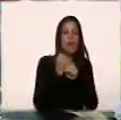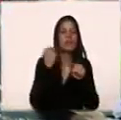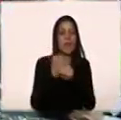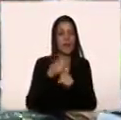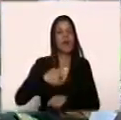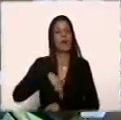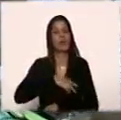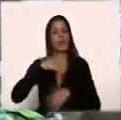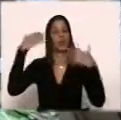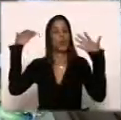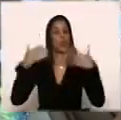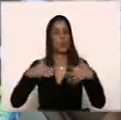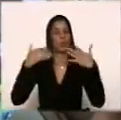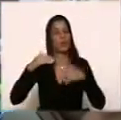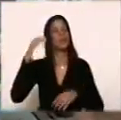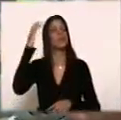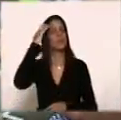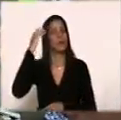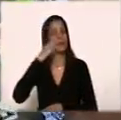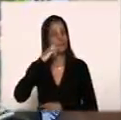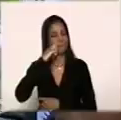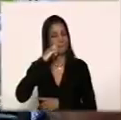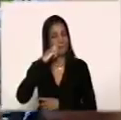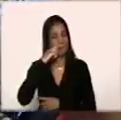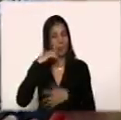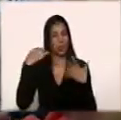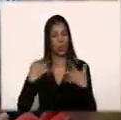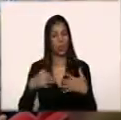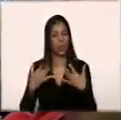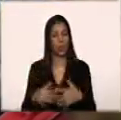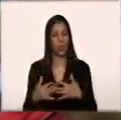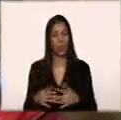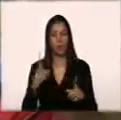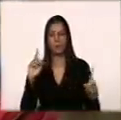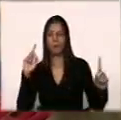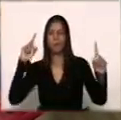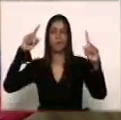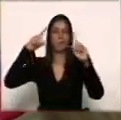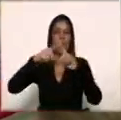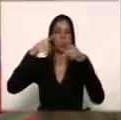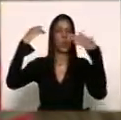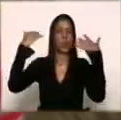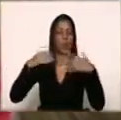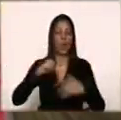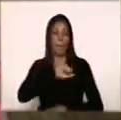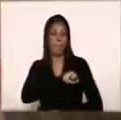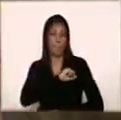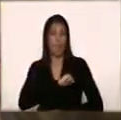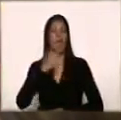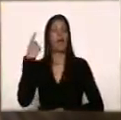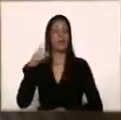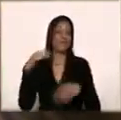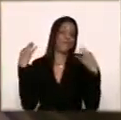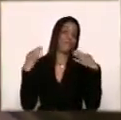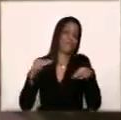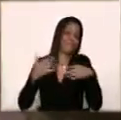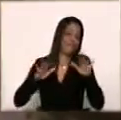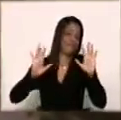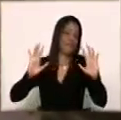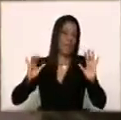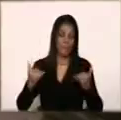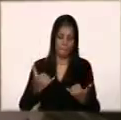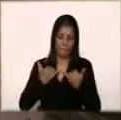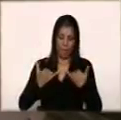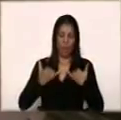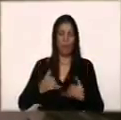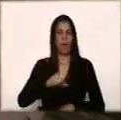nosotros sabemos, como lo hemos vivido, que bueno, que tiene muchos retos que superar, temores propios que superar de nosotros